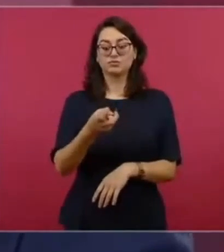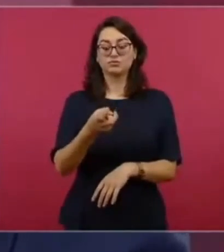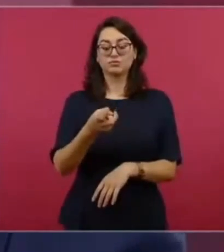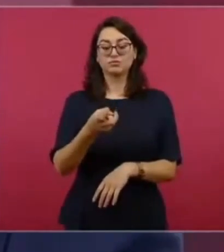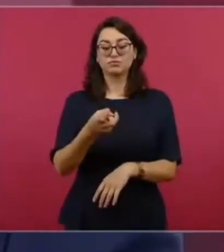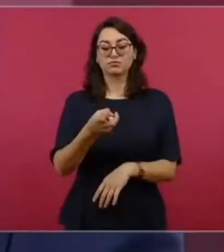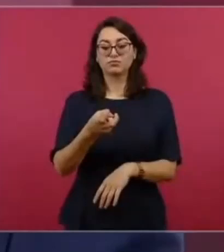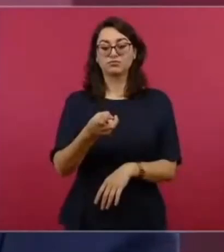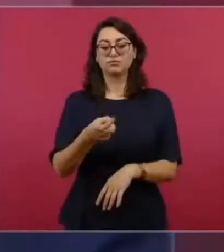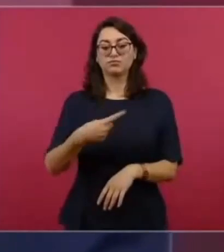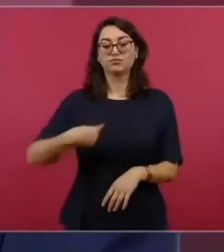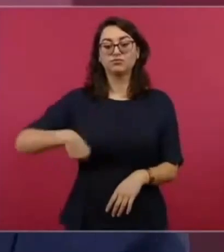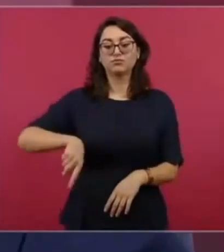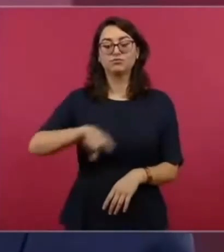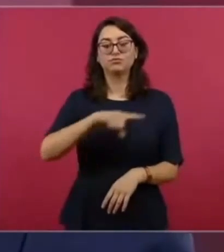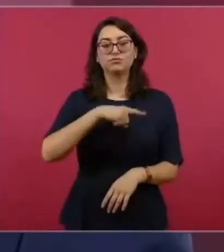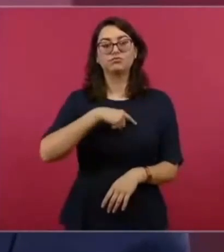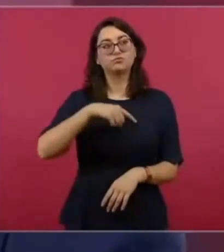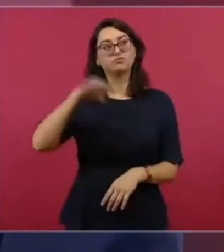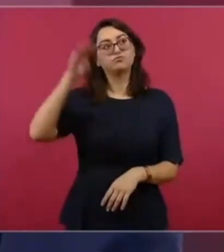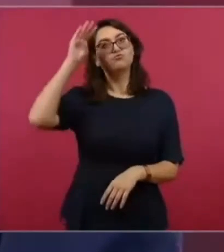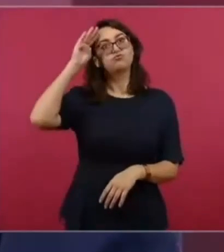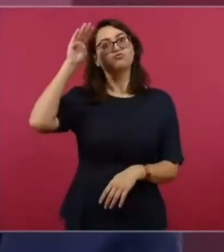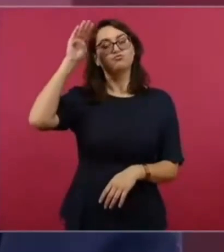por, espero,